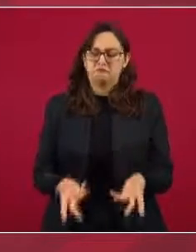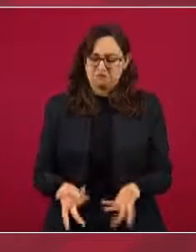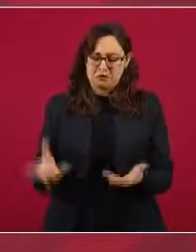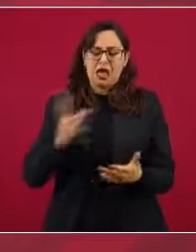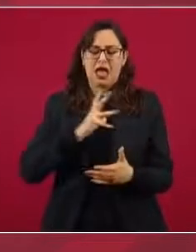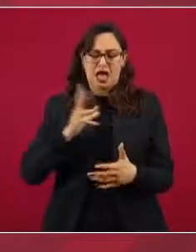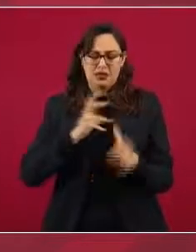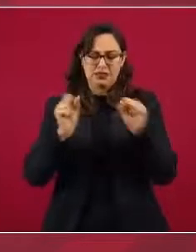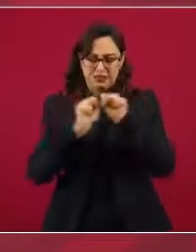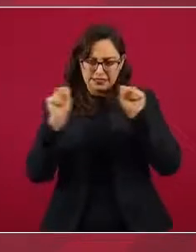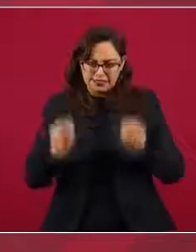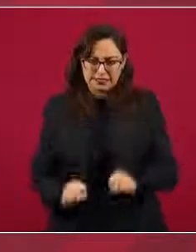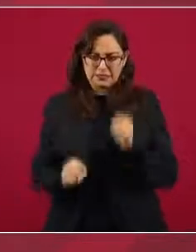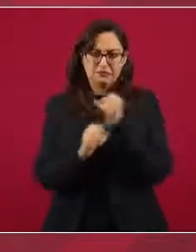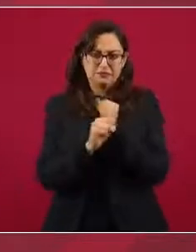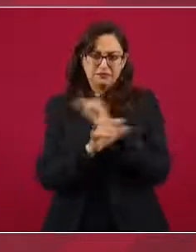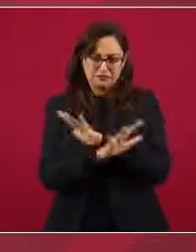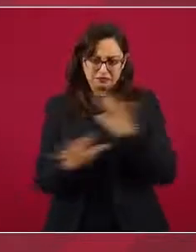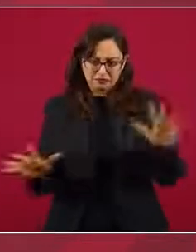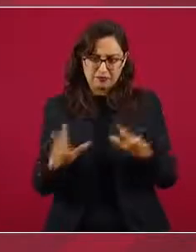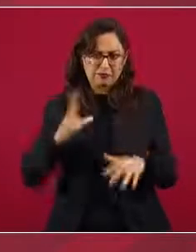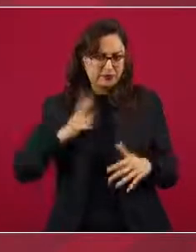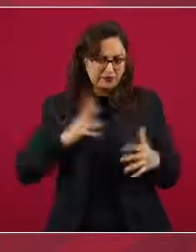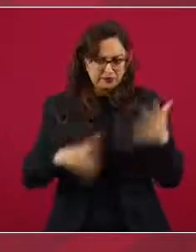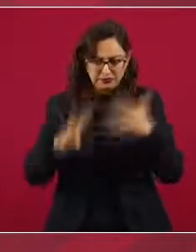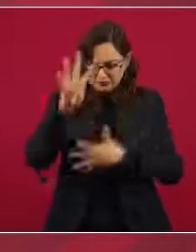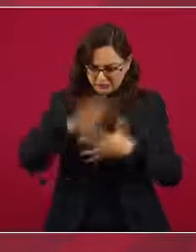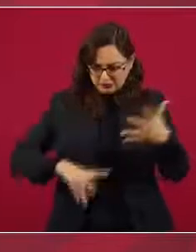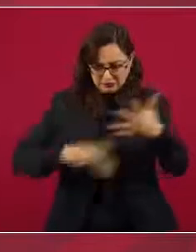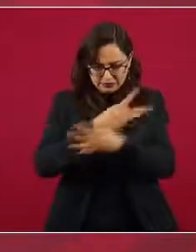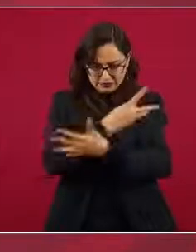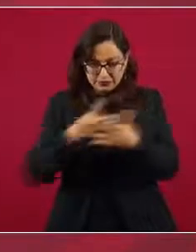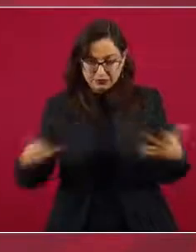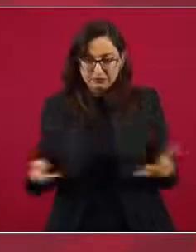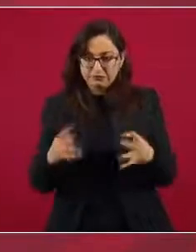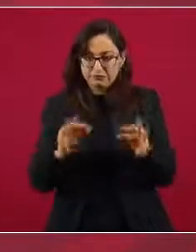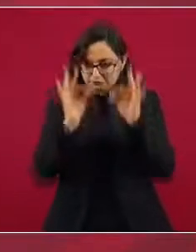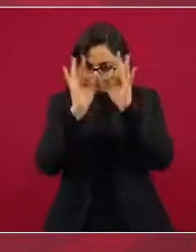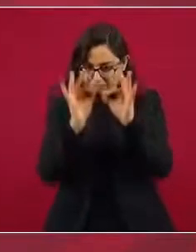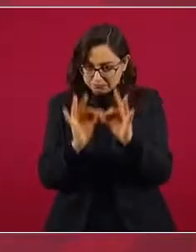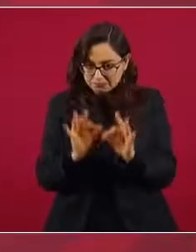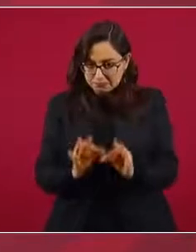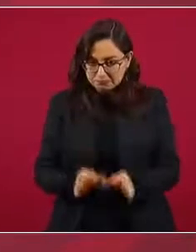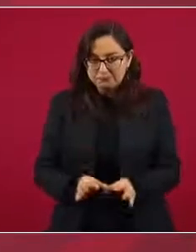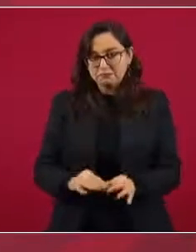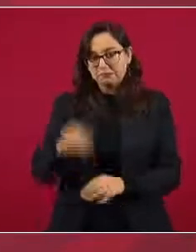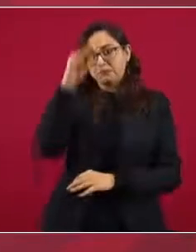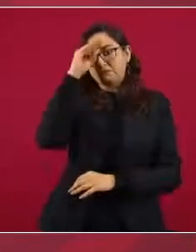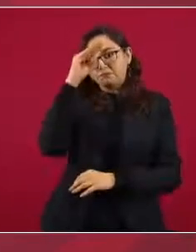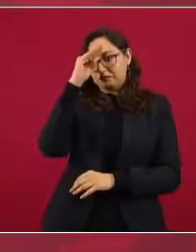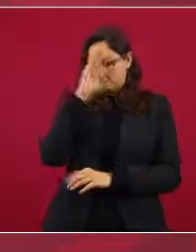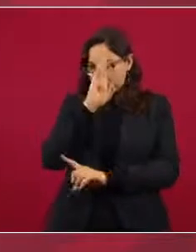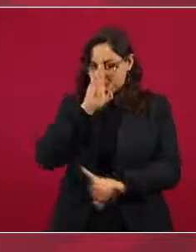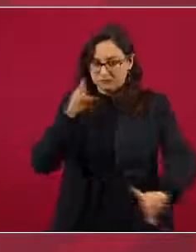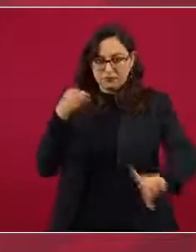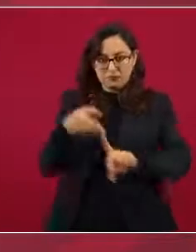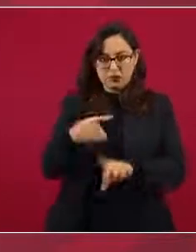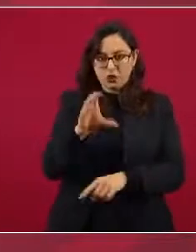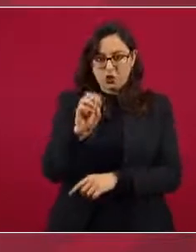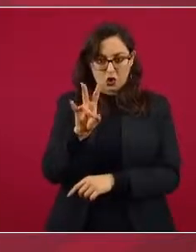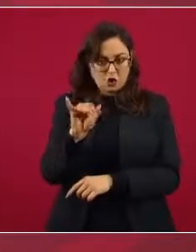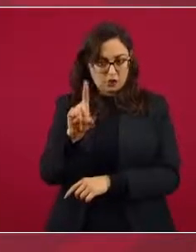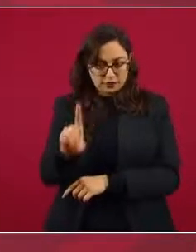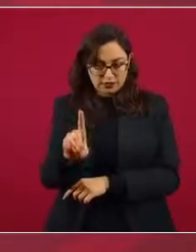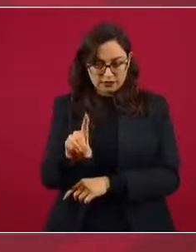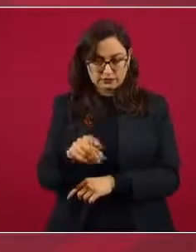información que fue diseñado y establecido, elaborado específicamente pensando en la vacunación COVID. Lo